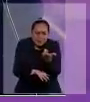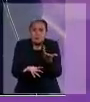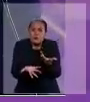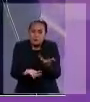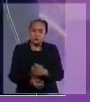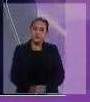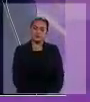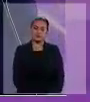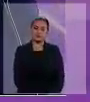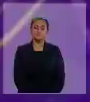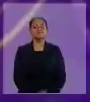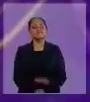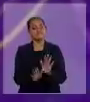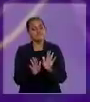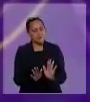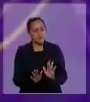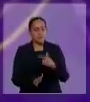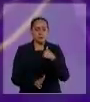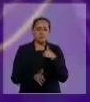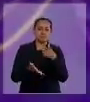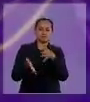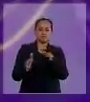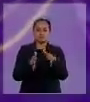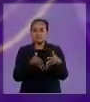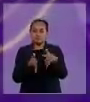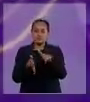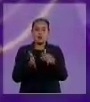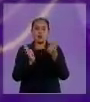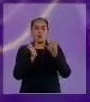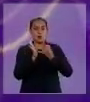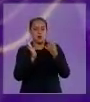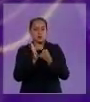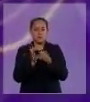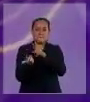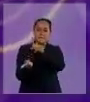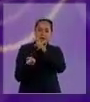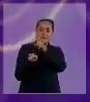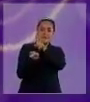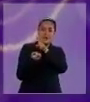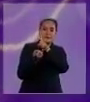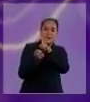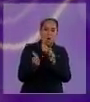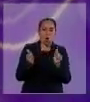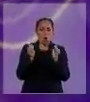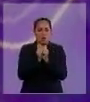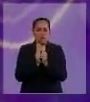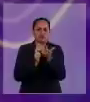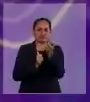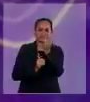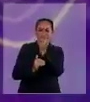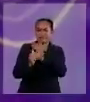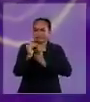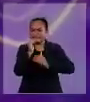o menos, en pura eficiencia tributaria, se genera junto con el crecimiento espacios que nos permitirían darle prioridad a